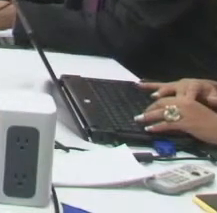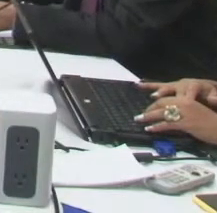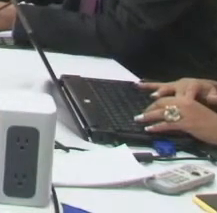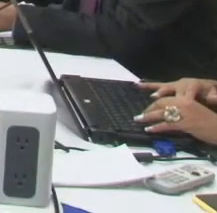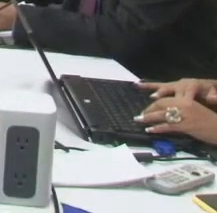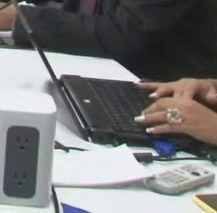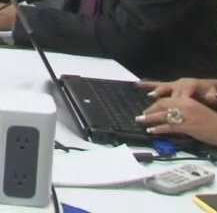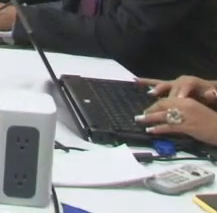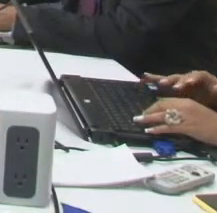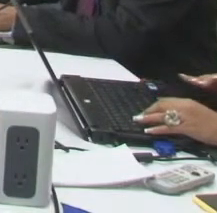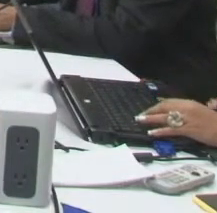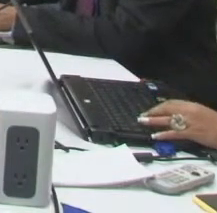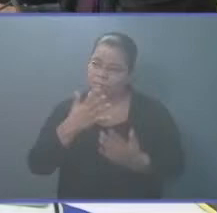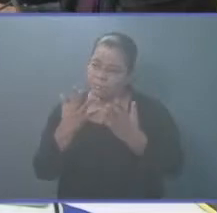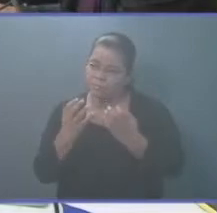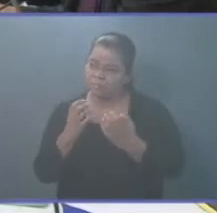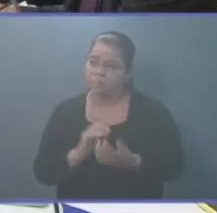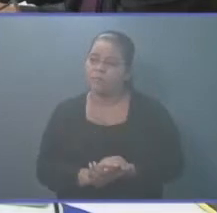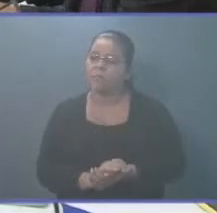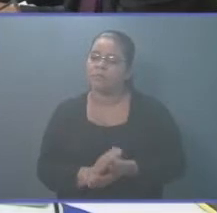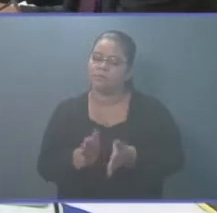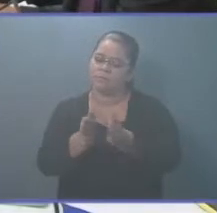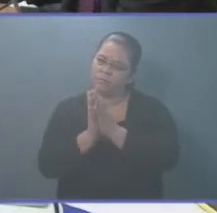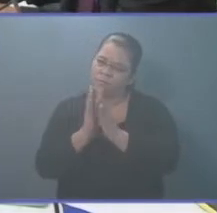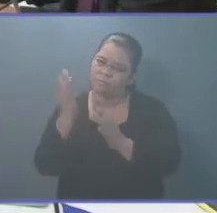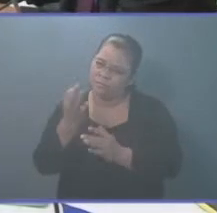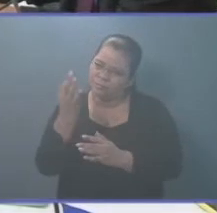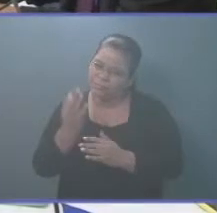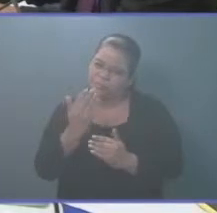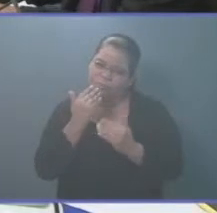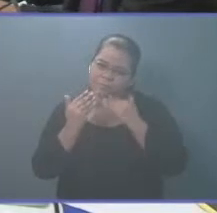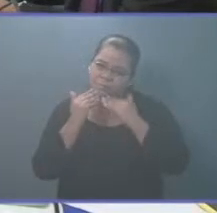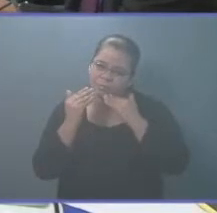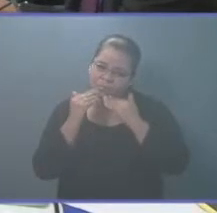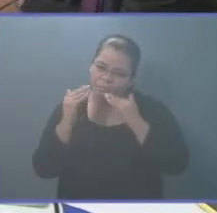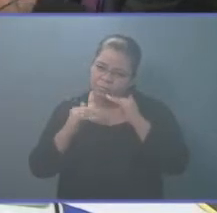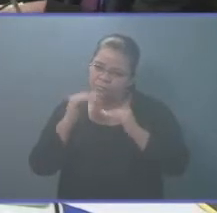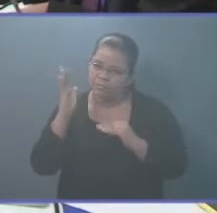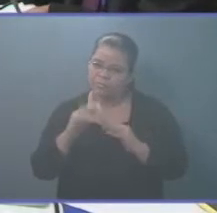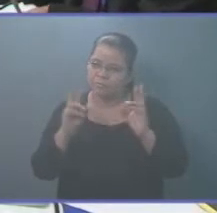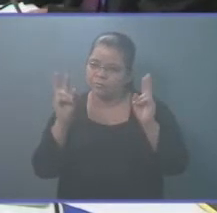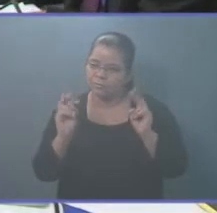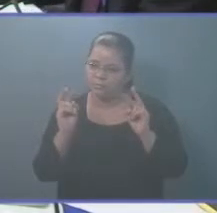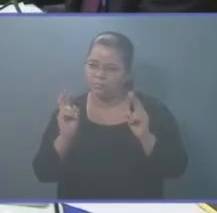Sí, yo quisiera una explicación un poco mayor sobre esto.